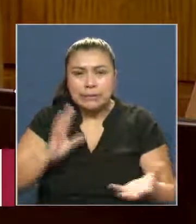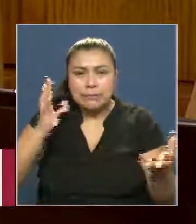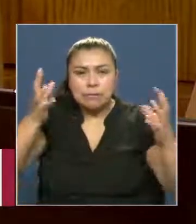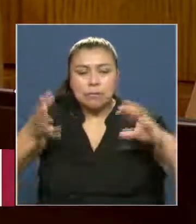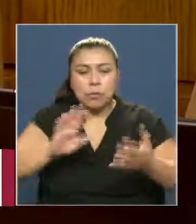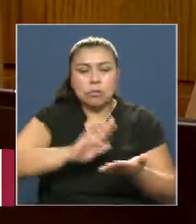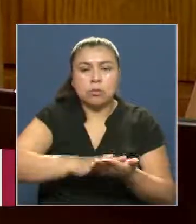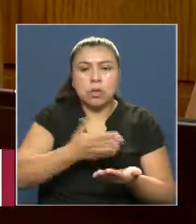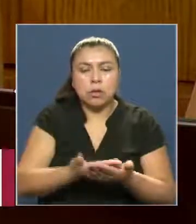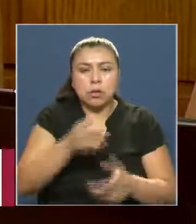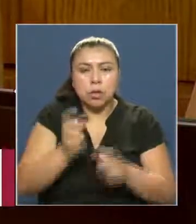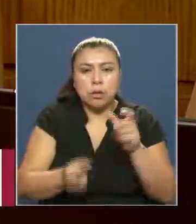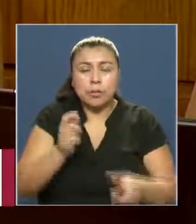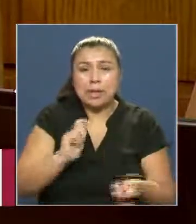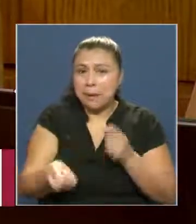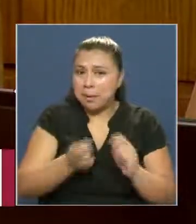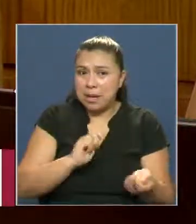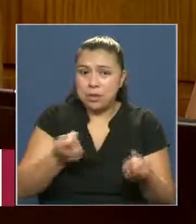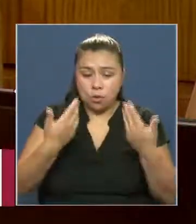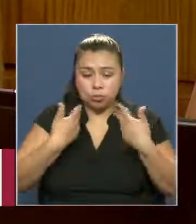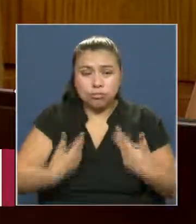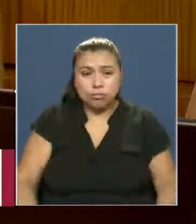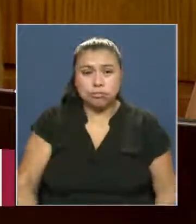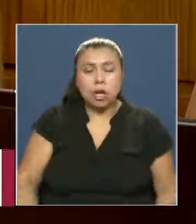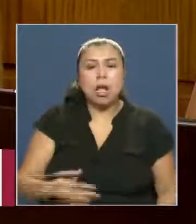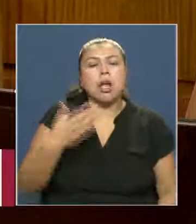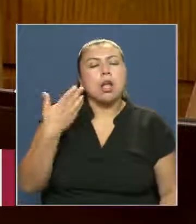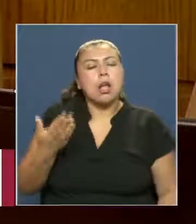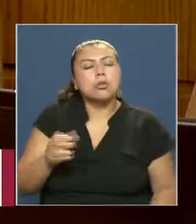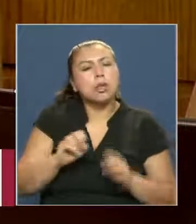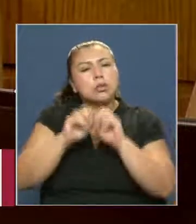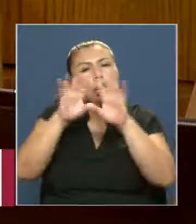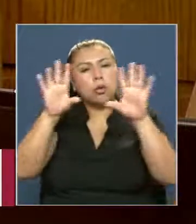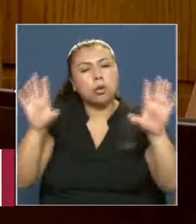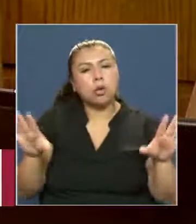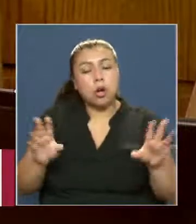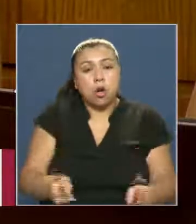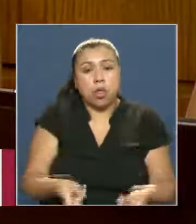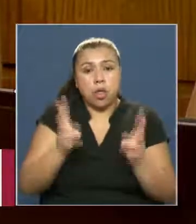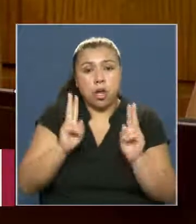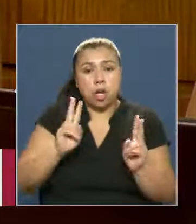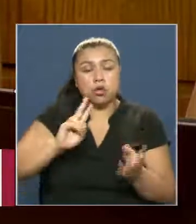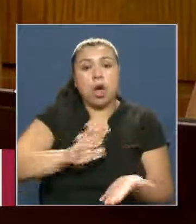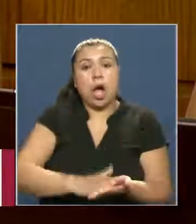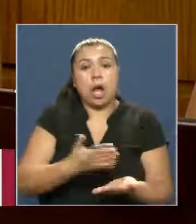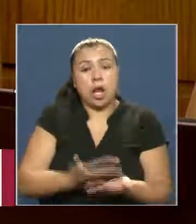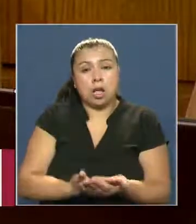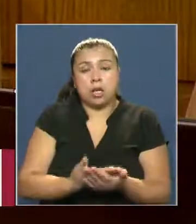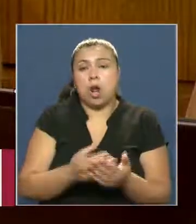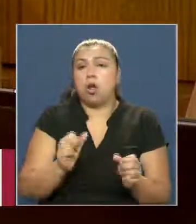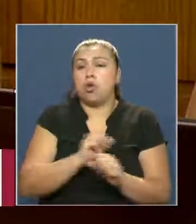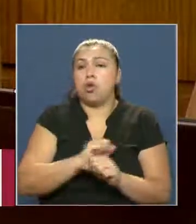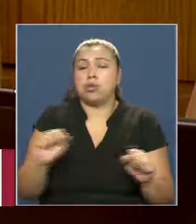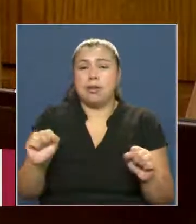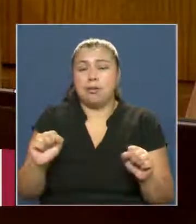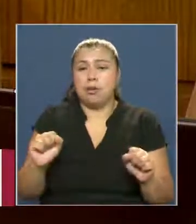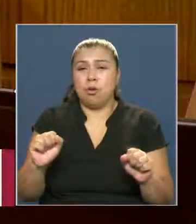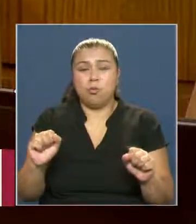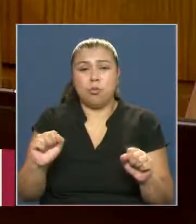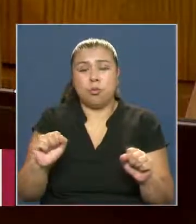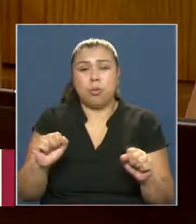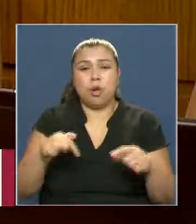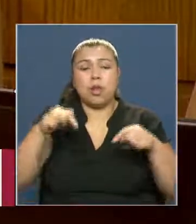personas está en riesgo. Eso es una muestra clara de que el derecho a la salud no puede estar condicionado a las normas del